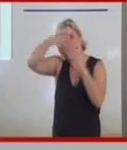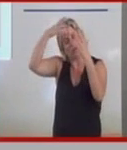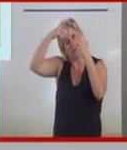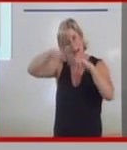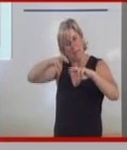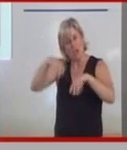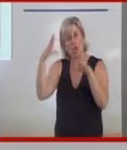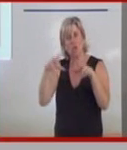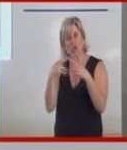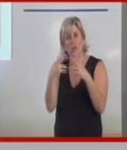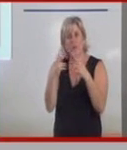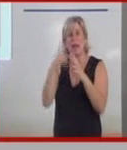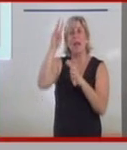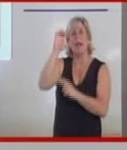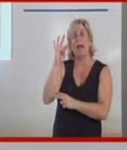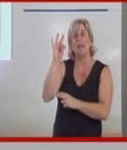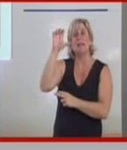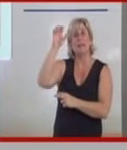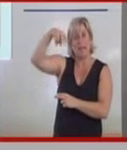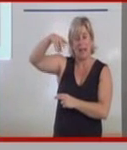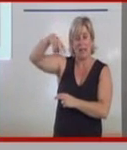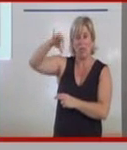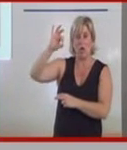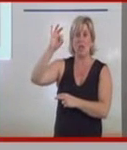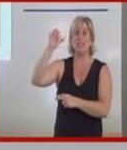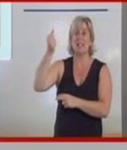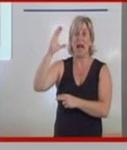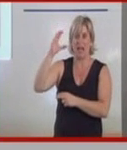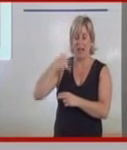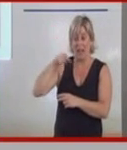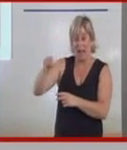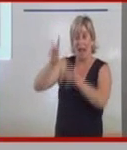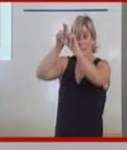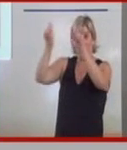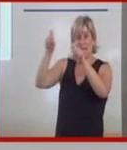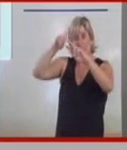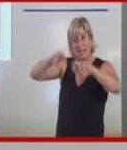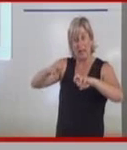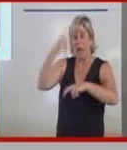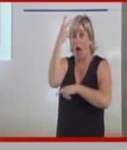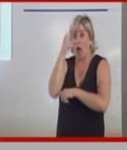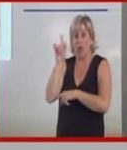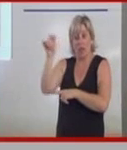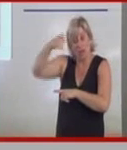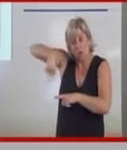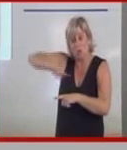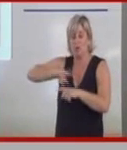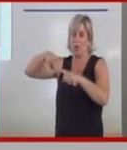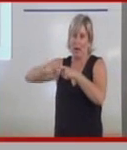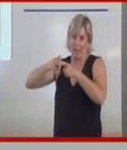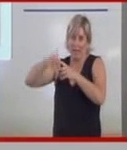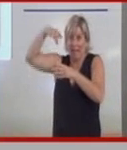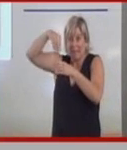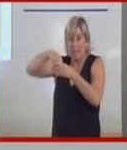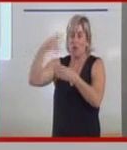social. Tecnosite, como sabéis, es la empresa tecnológica de la Fundación 11. Somos herramienta de la Fundación 11